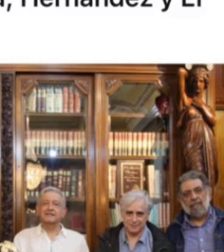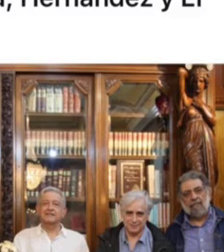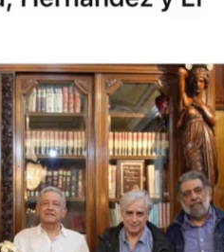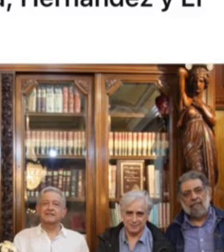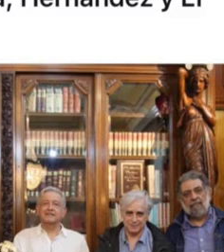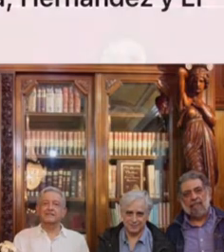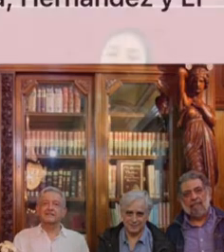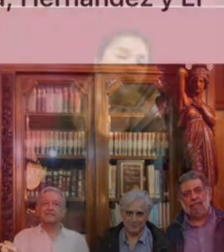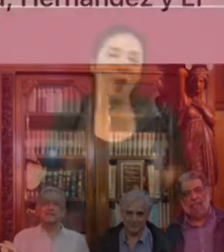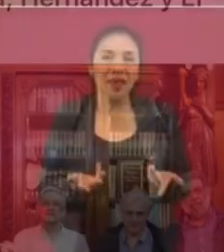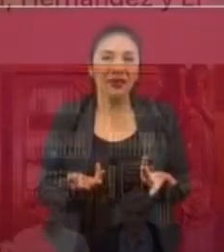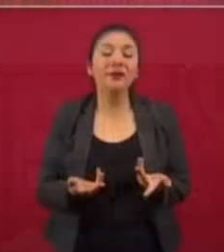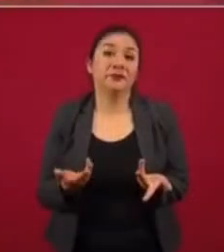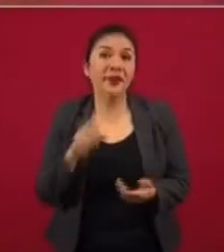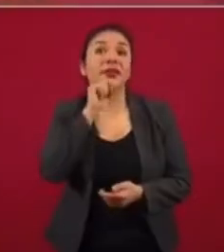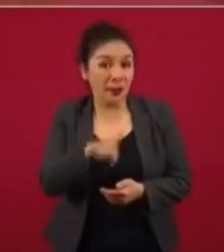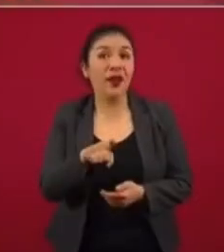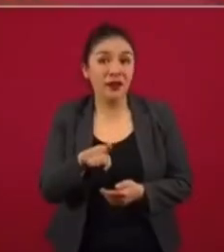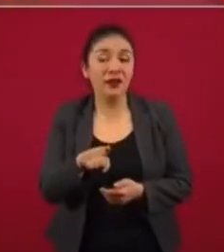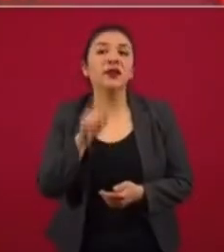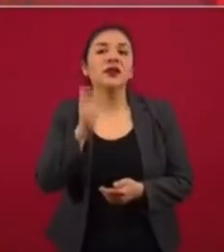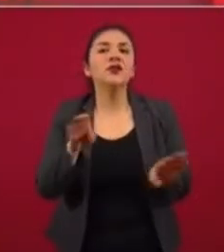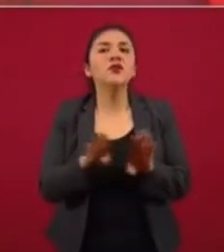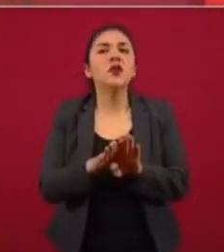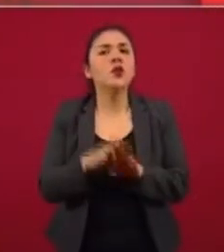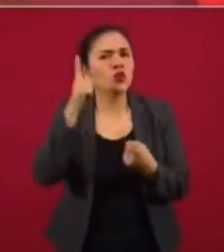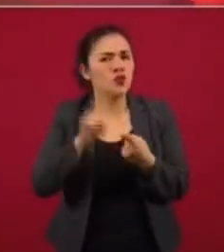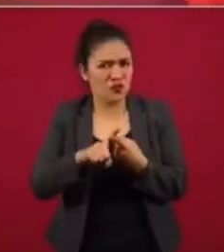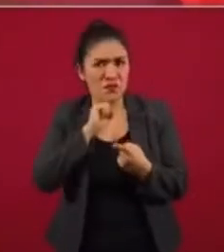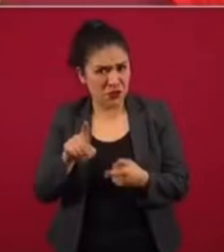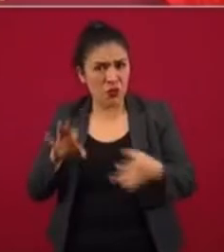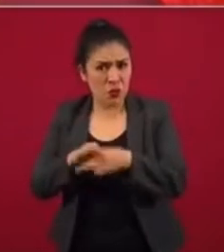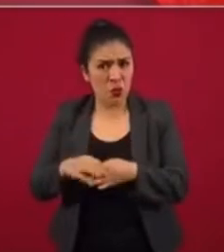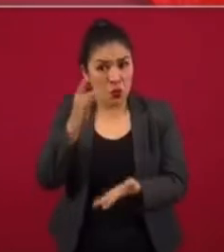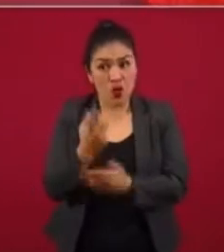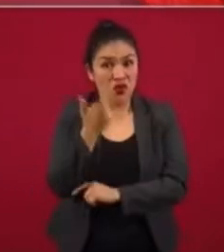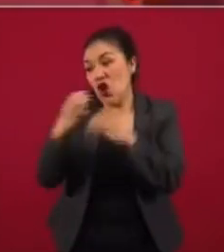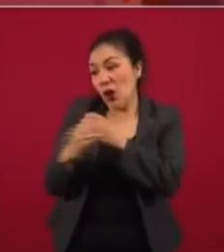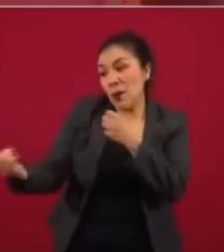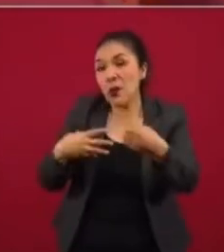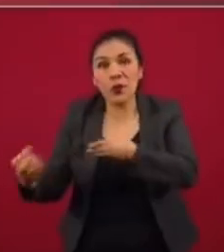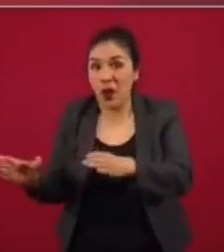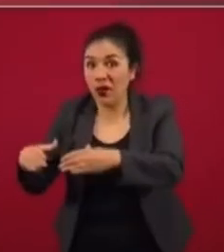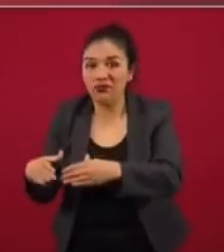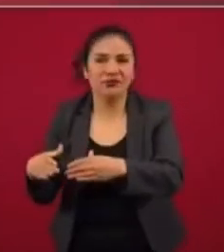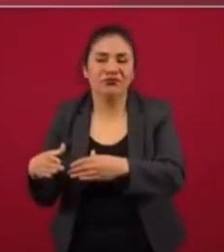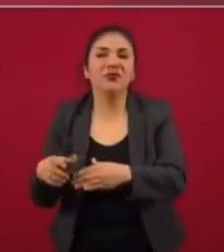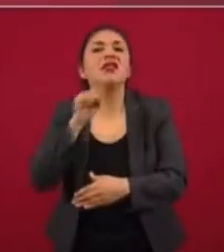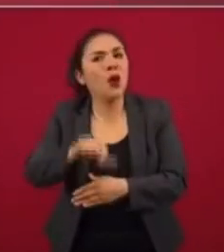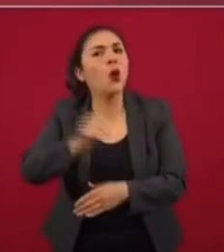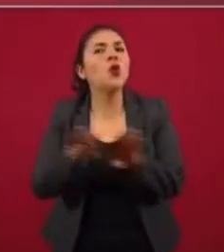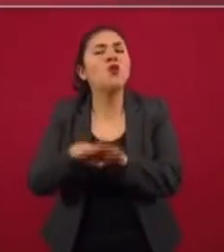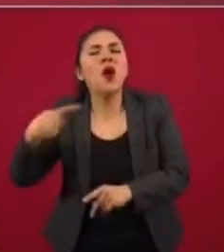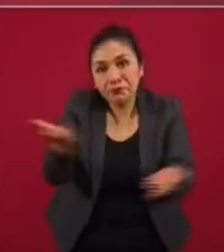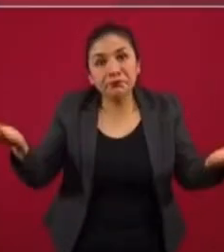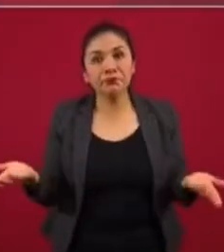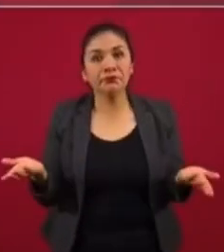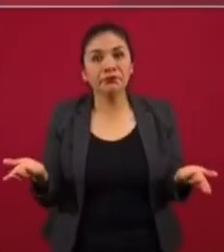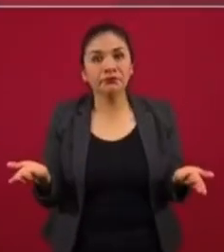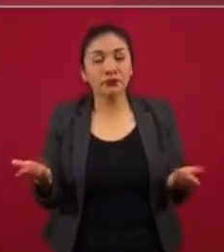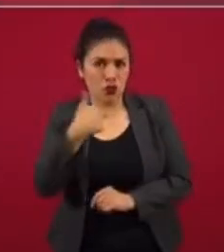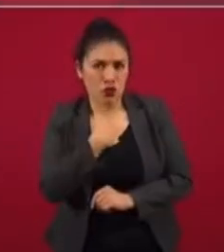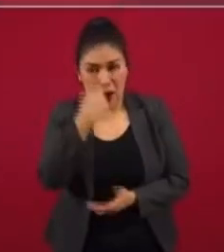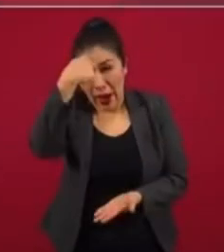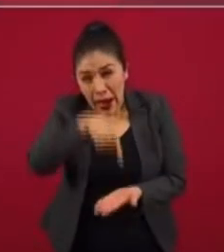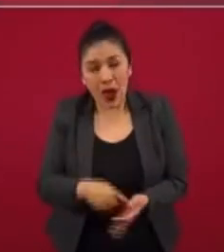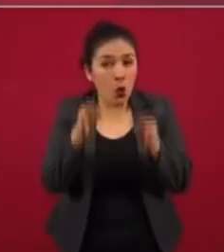medios de información y también en una parte que no está vinculada sólo a lo económico sino a un pensamiento conservador yo